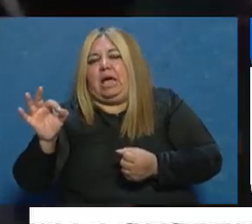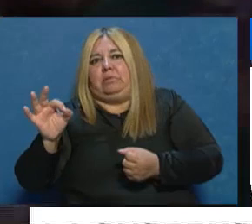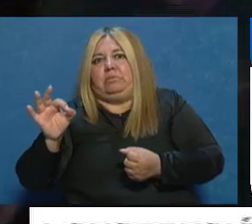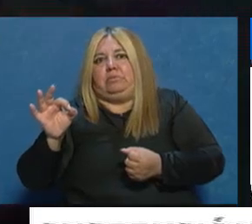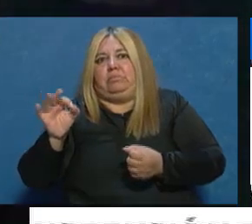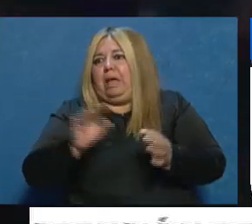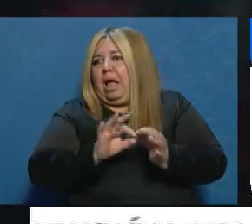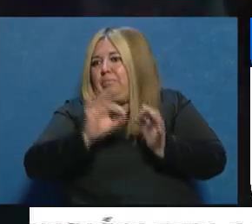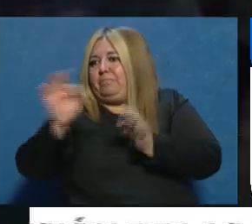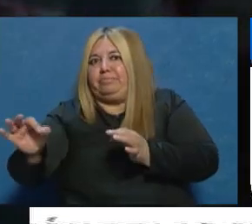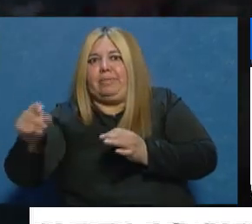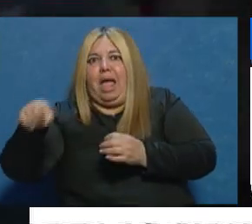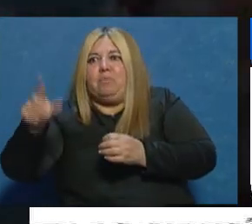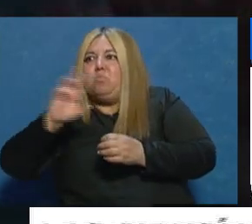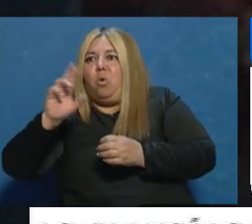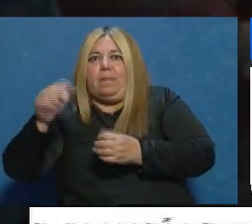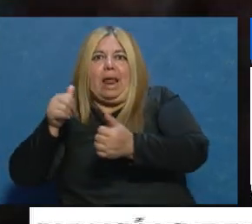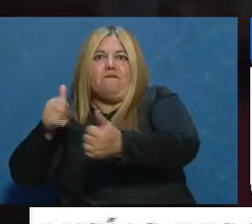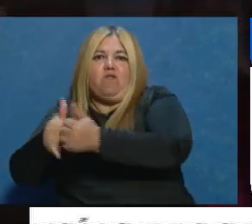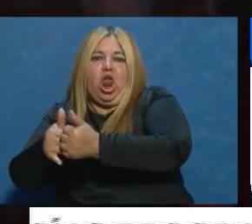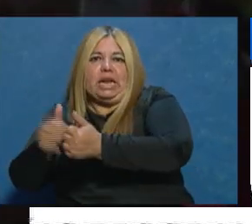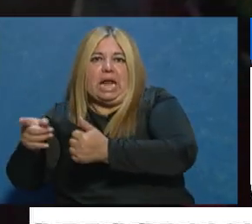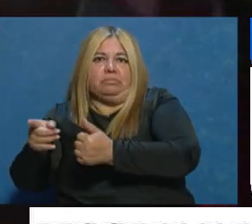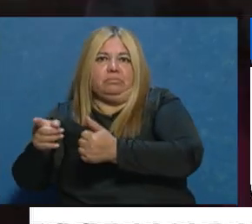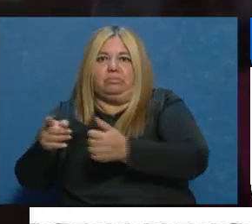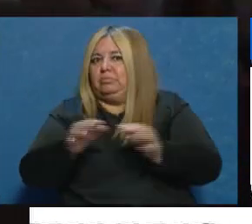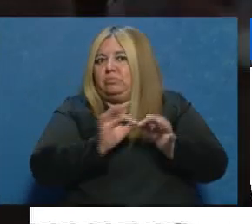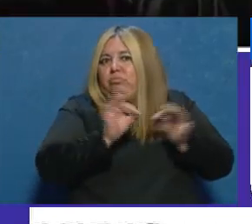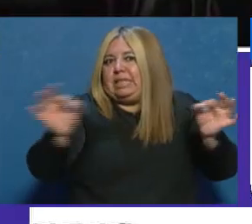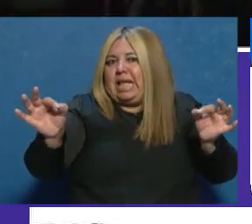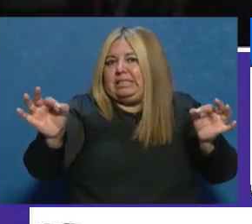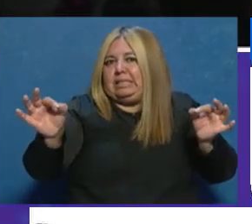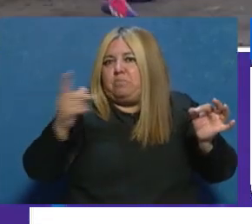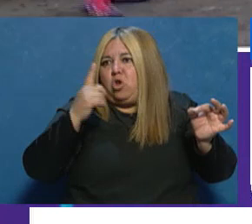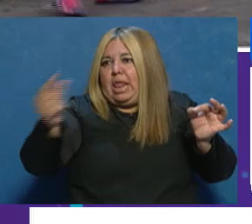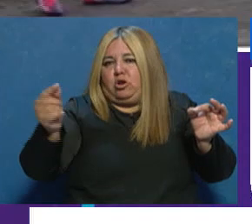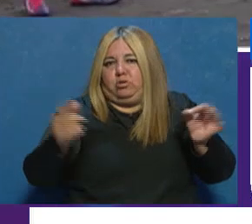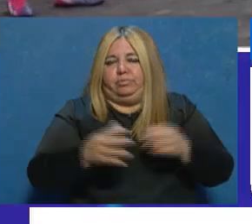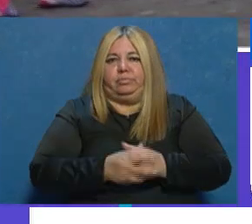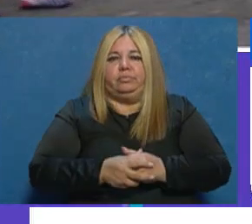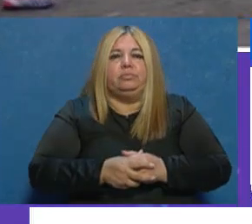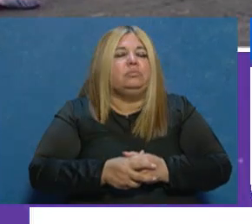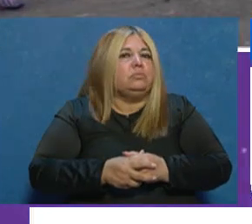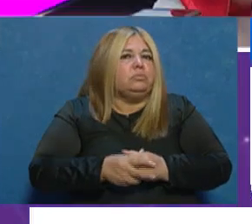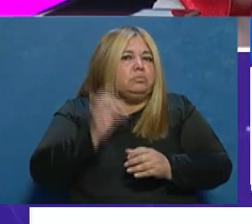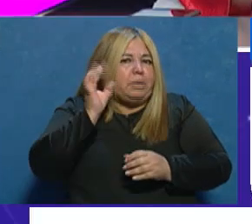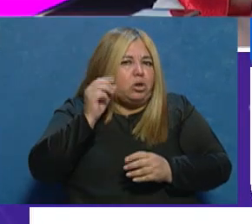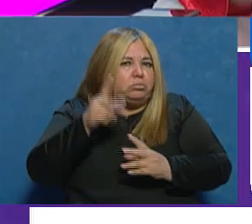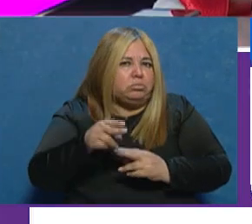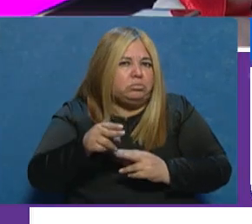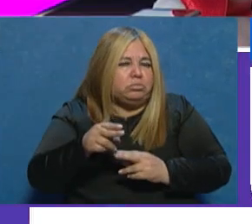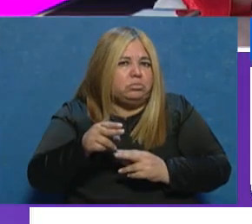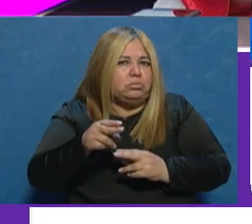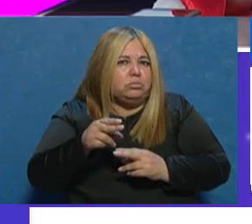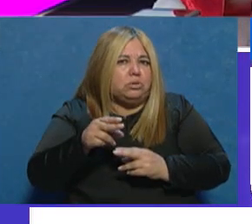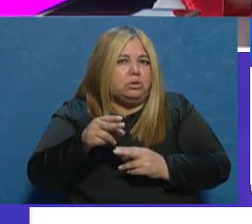finalmente ocurrió el hecho. Además, hay en ese mismo día... Sí. Esas imágenes, no,